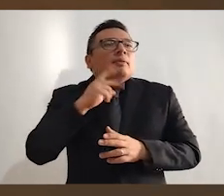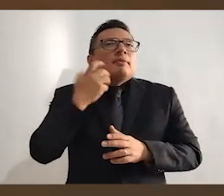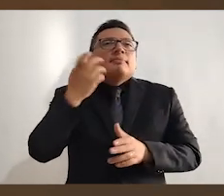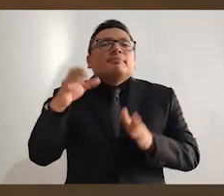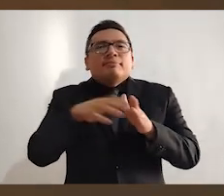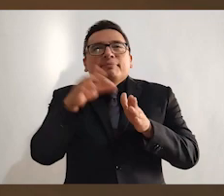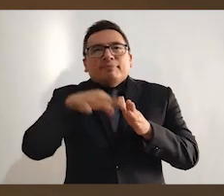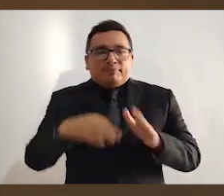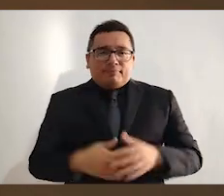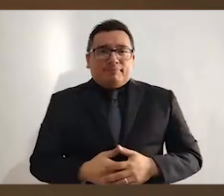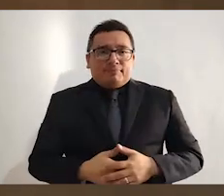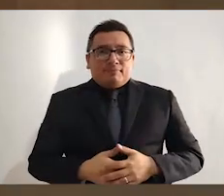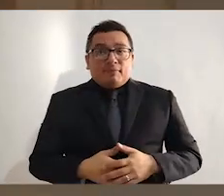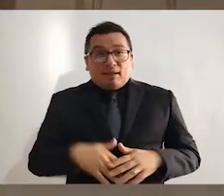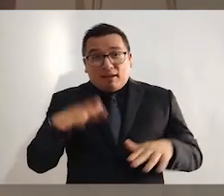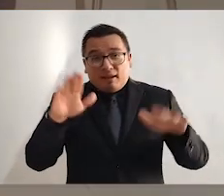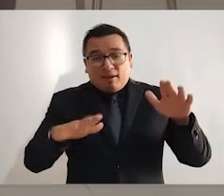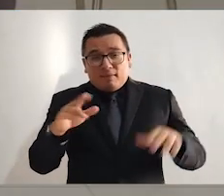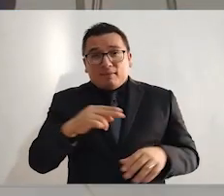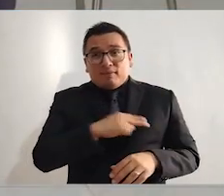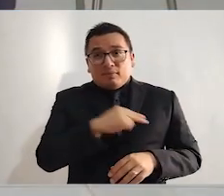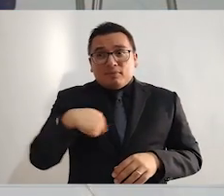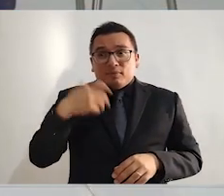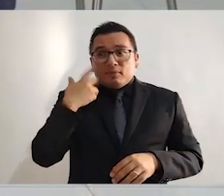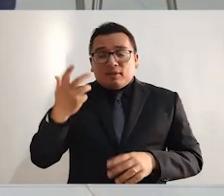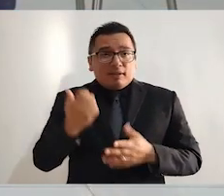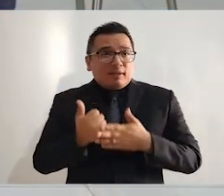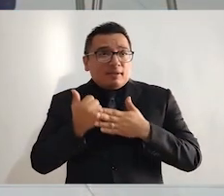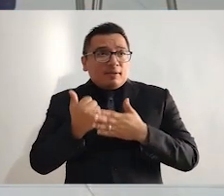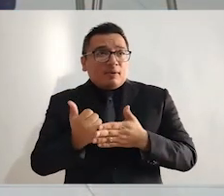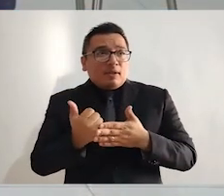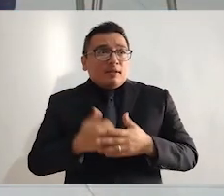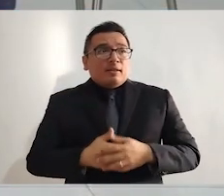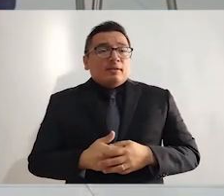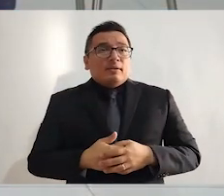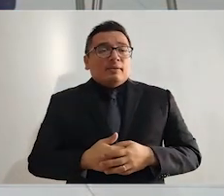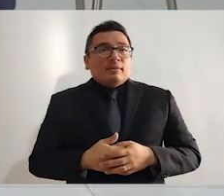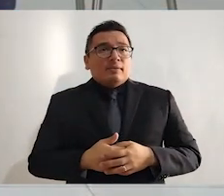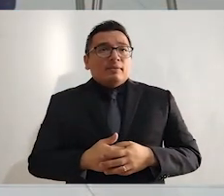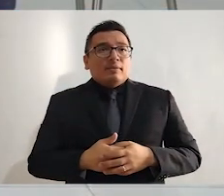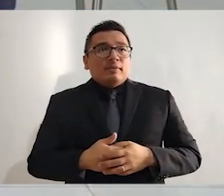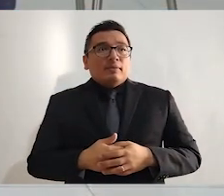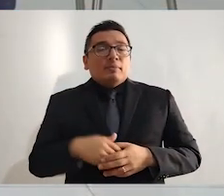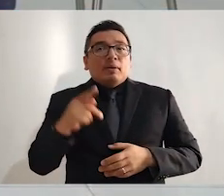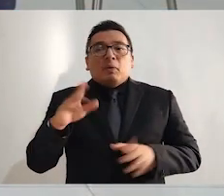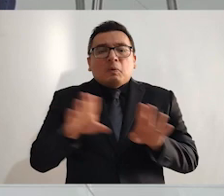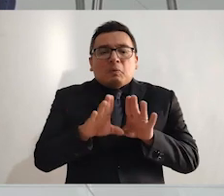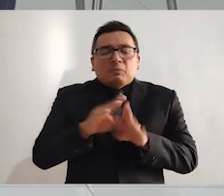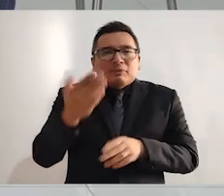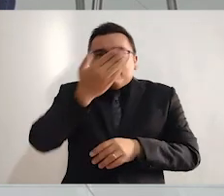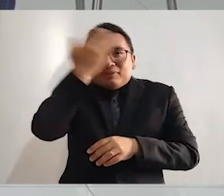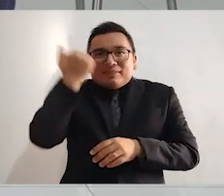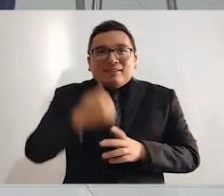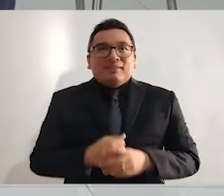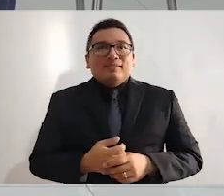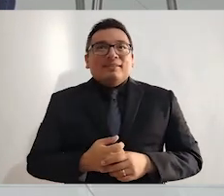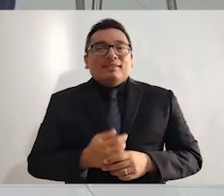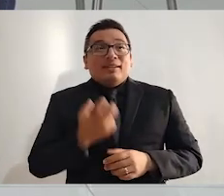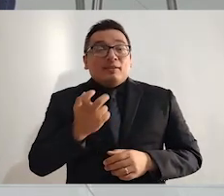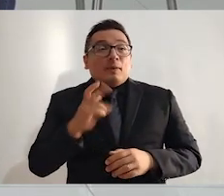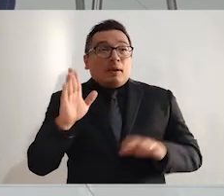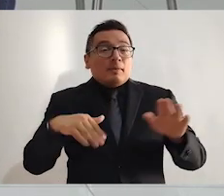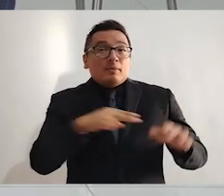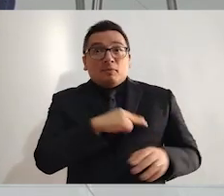veces quiere uno ayudar o quieres involucrarlos, pero no sabes cómo. Exacto. Y a veces lo